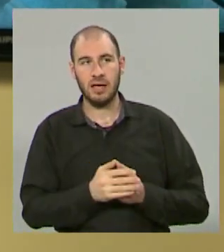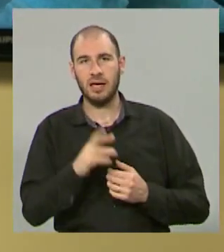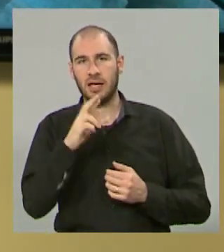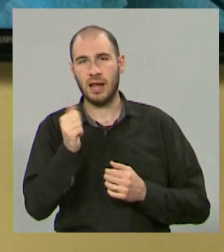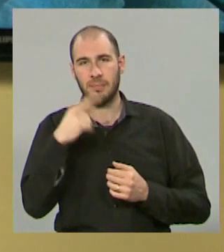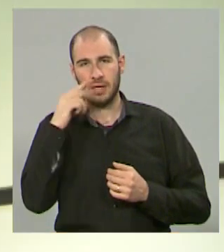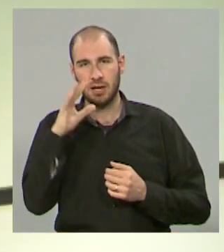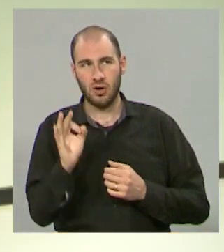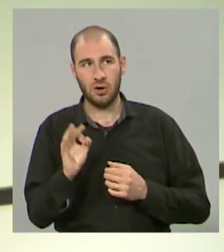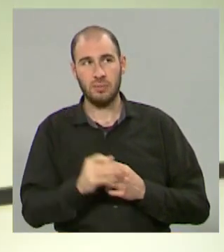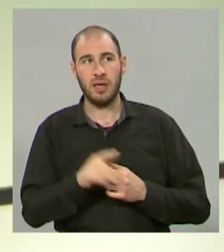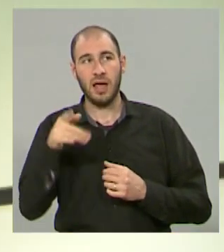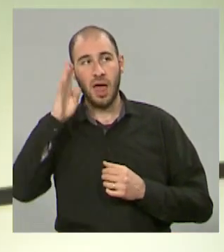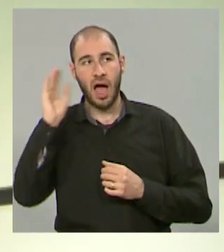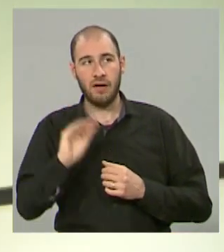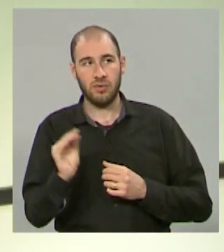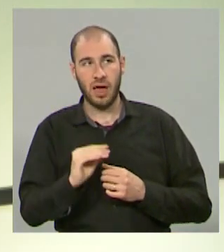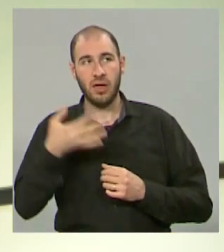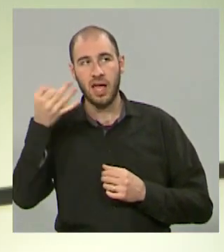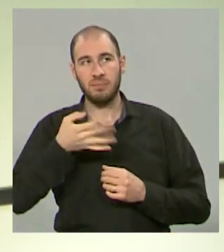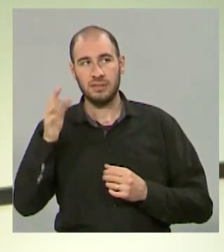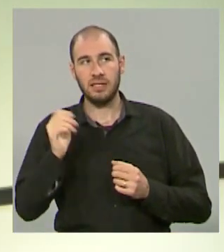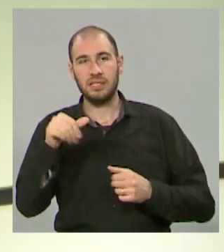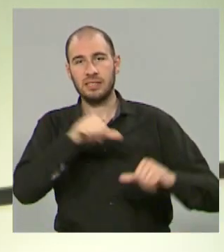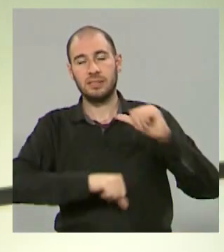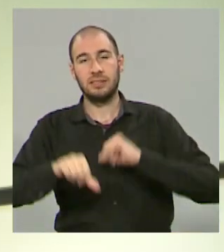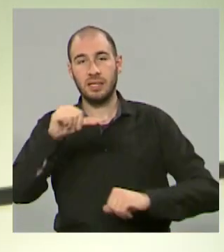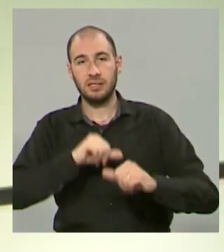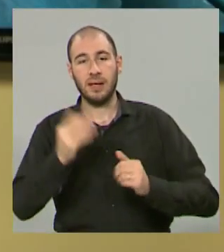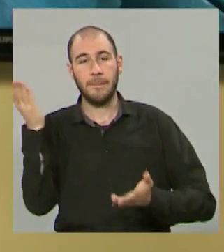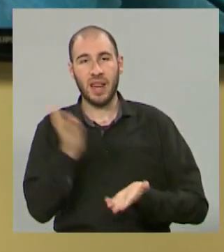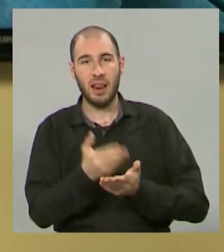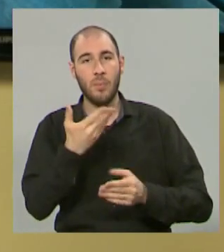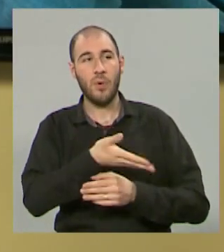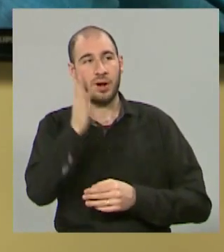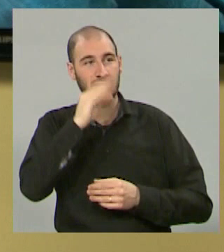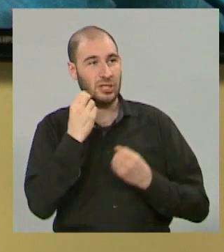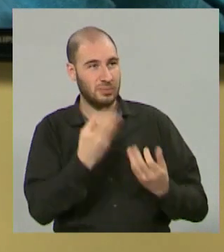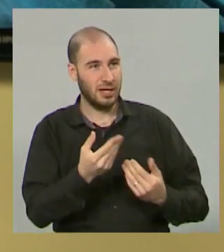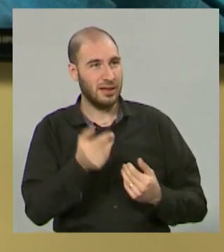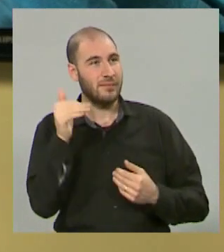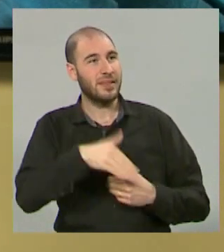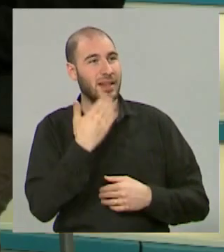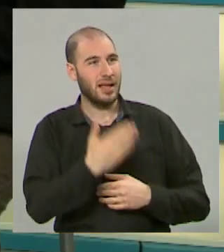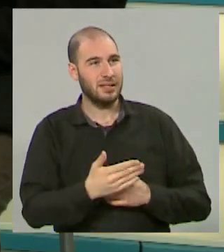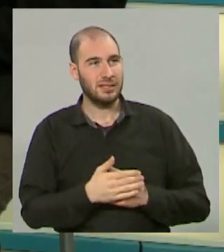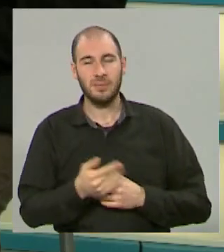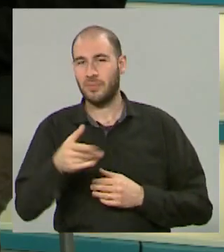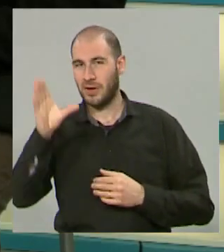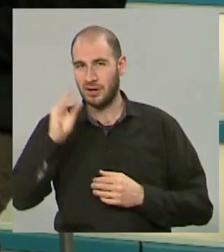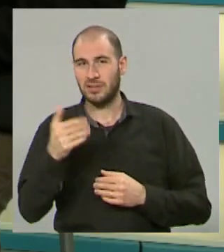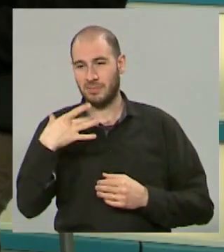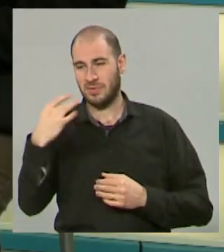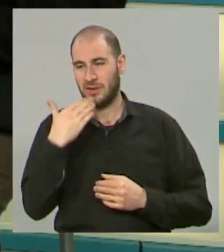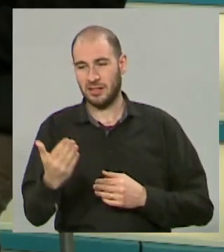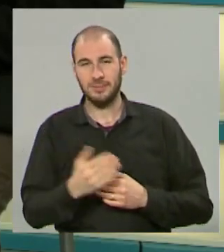Ramiro Villalba, que es abogado especializado en ciencias penales. Muy buenas noches, Ramiro, ¿cómo estás? Gracias por acercarte. Muy buenas noches, gracias